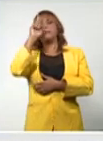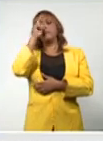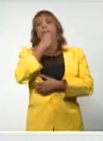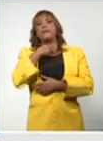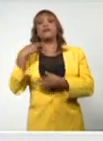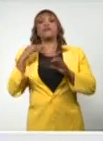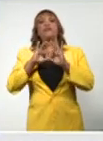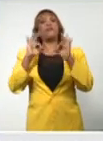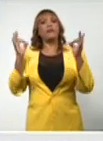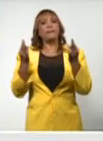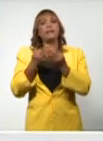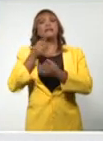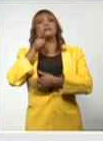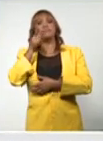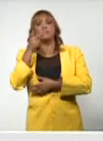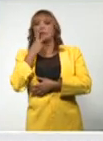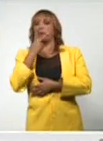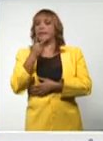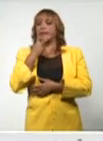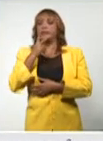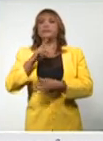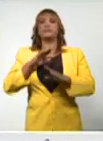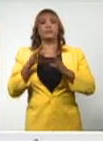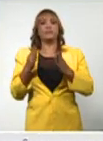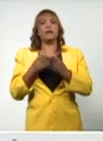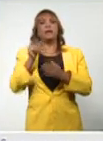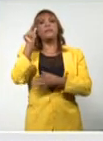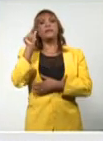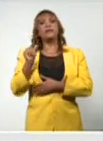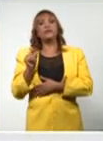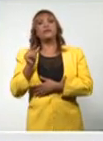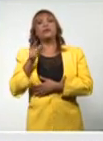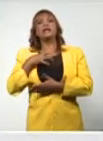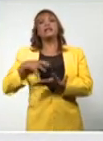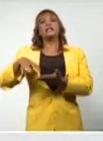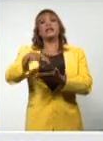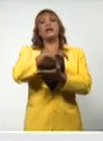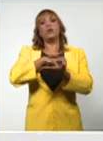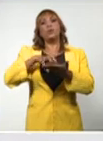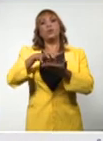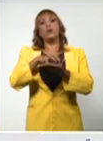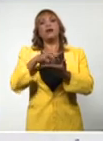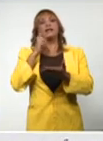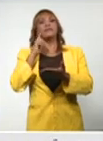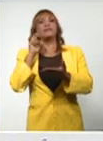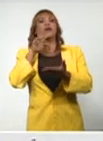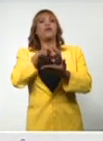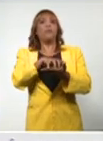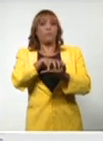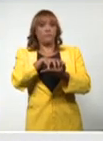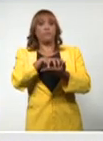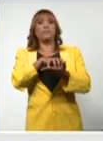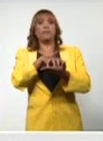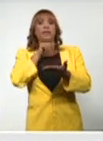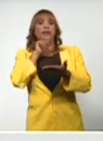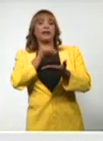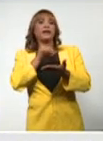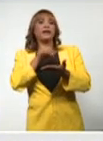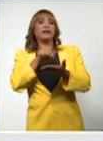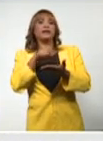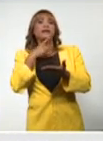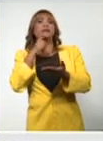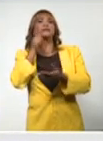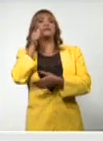durante 14 días más, y personas que caen en las áreas que tienen eventos y que se